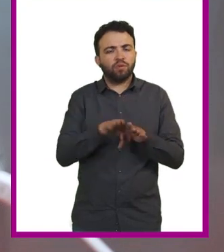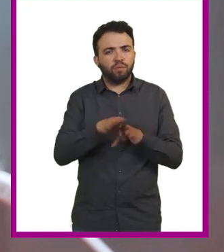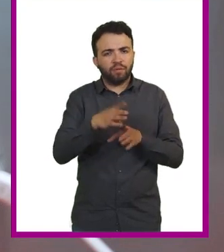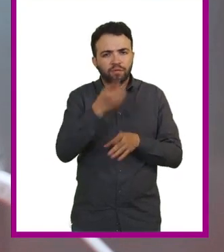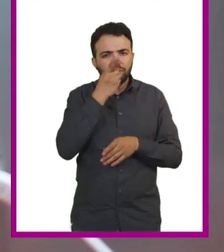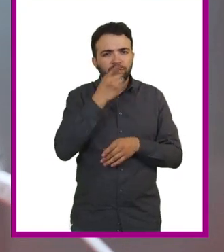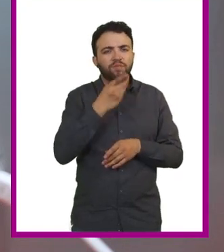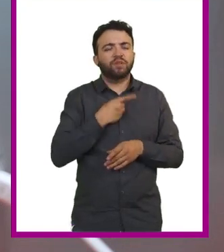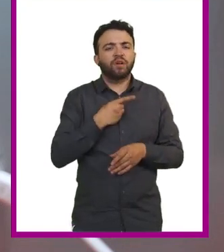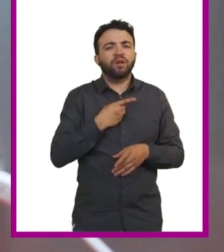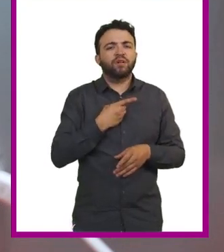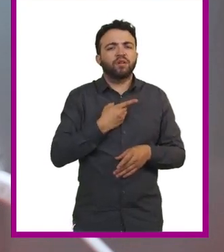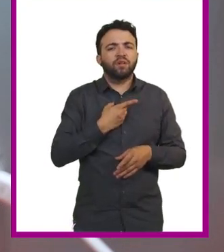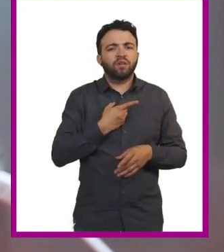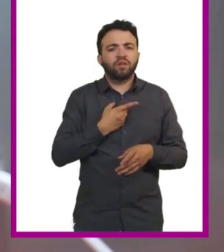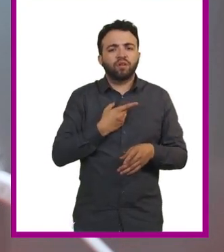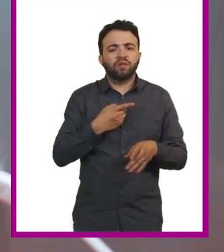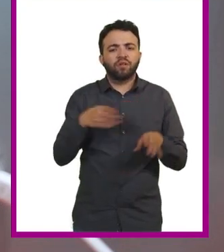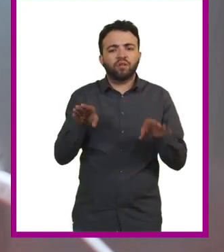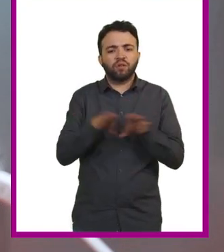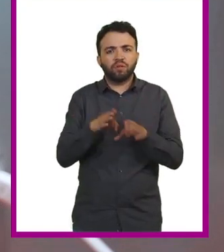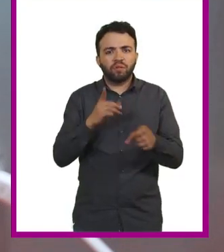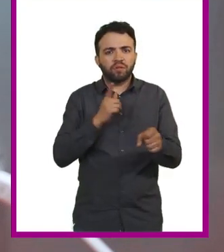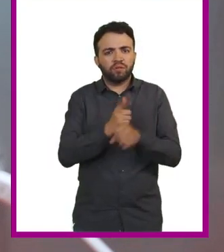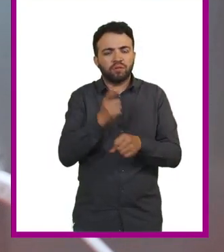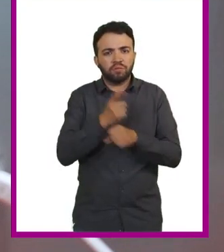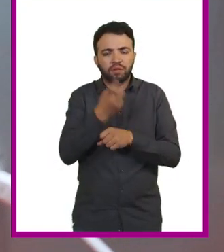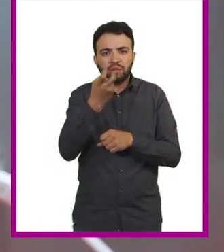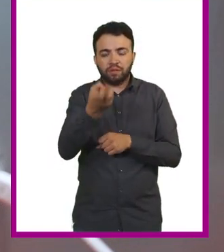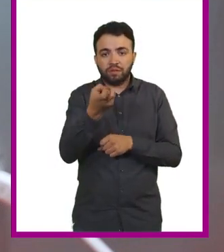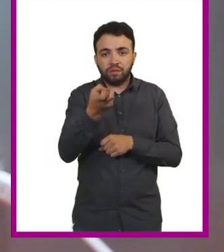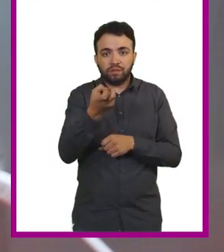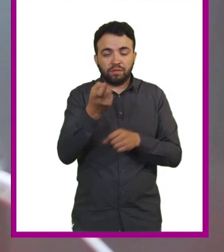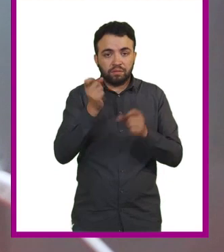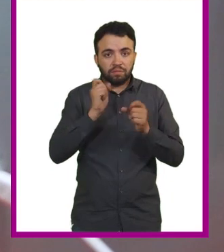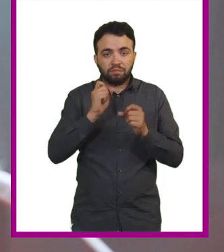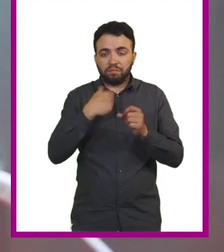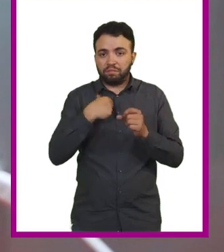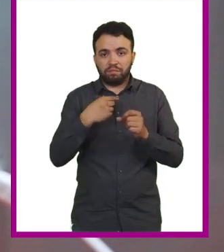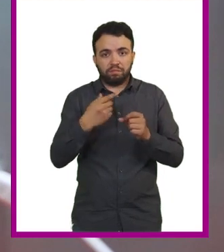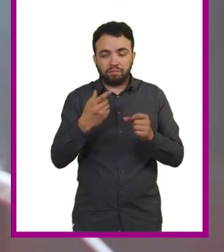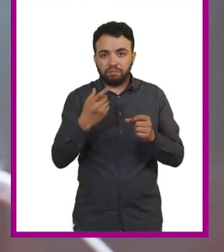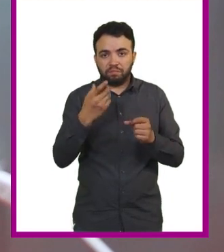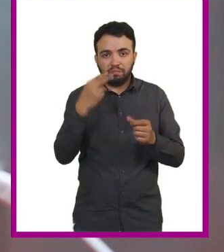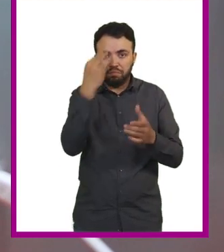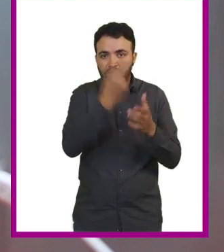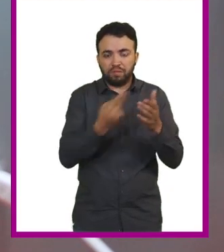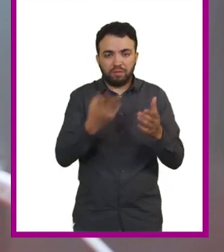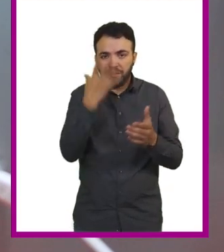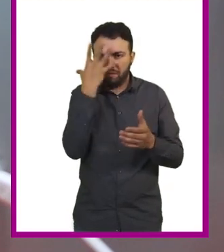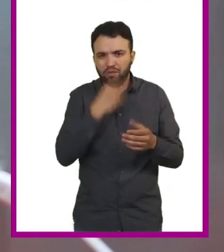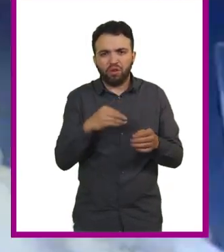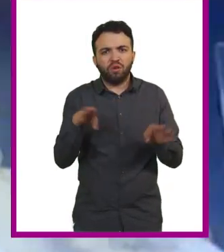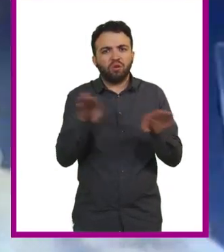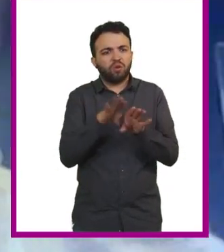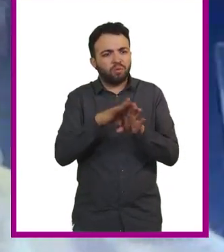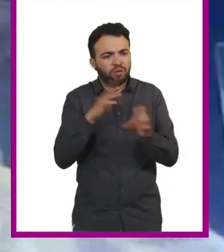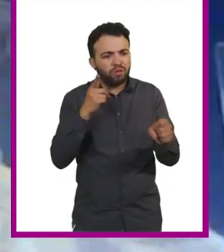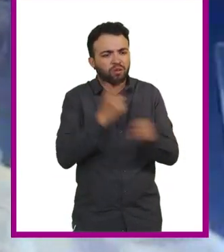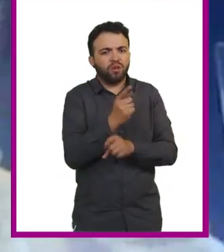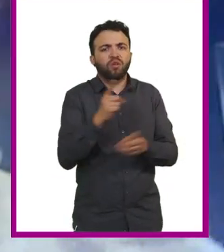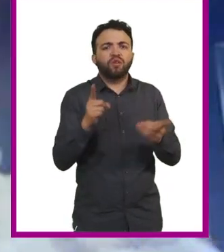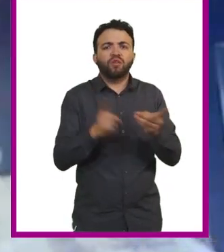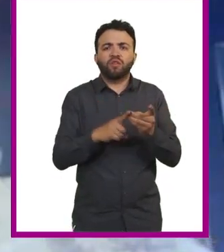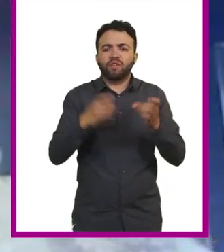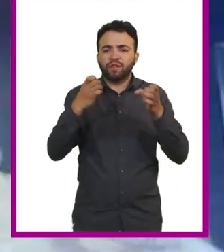qué momento se descubrieron estas increíbles pinturas y cómo fue su descubrimiento? ¿Dónde se encuentran?